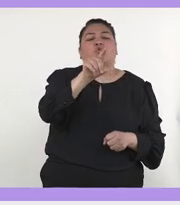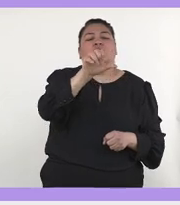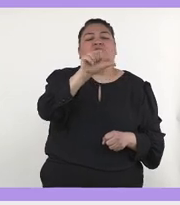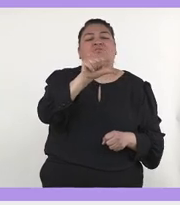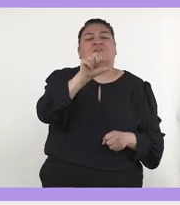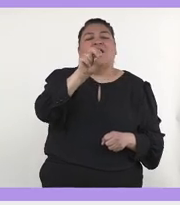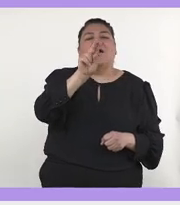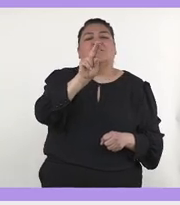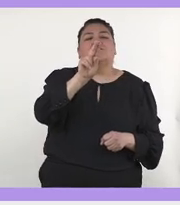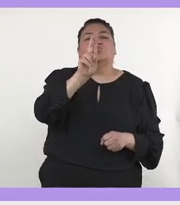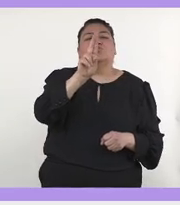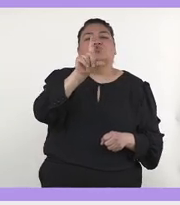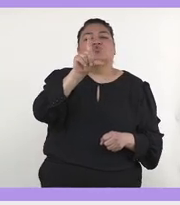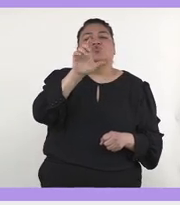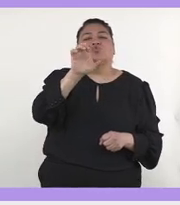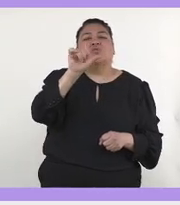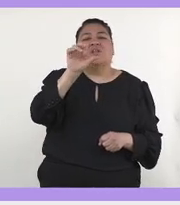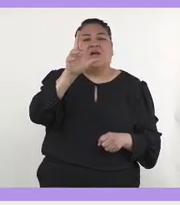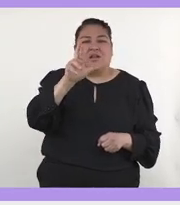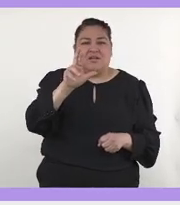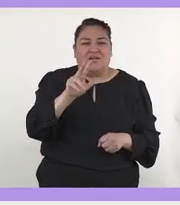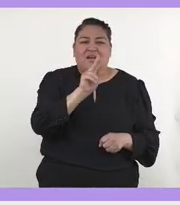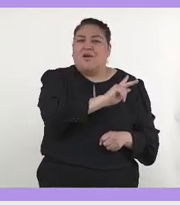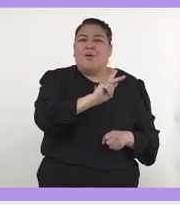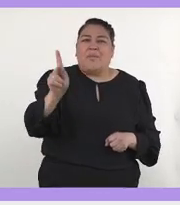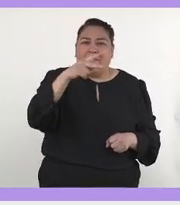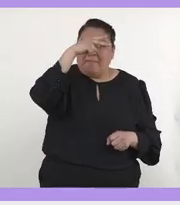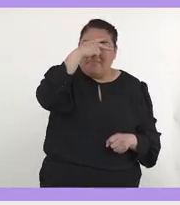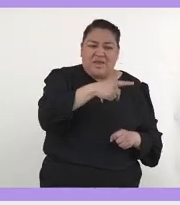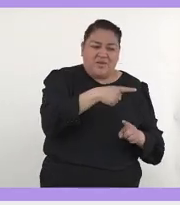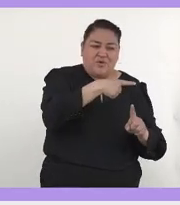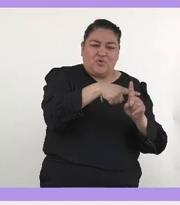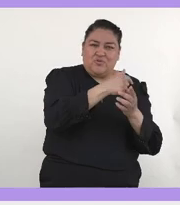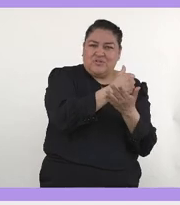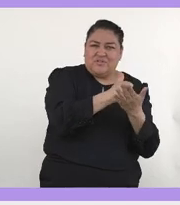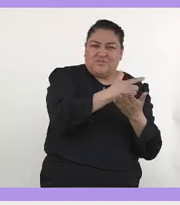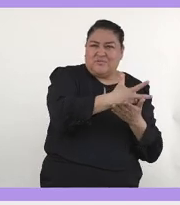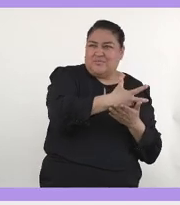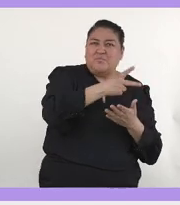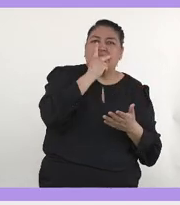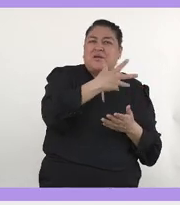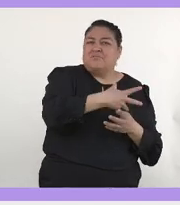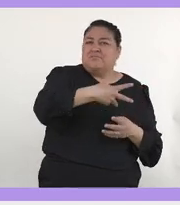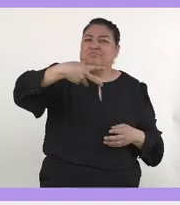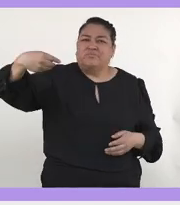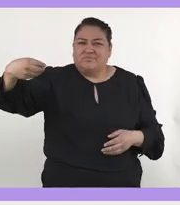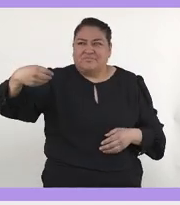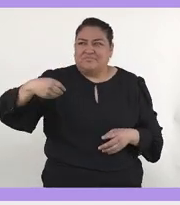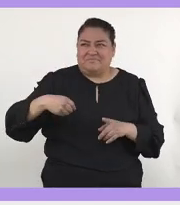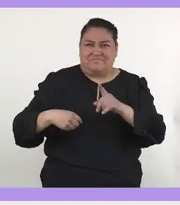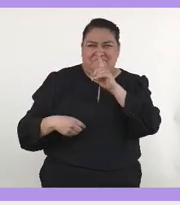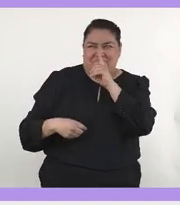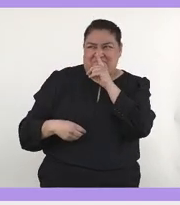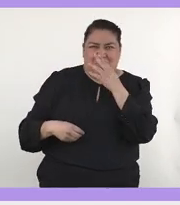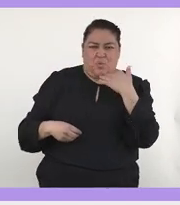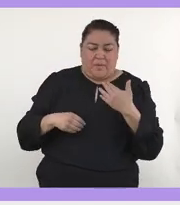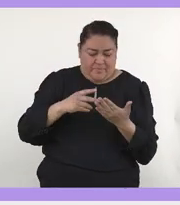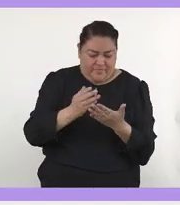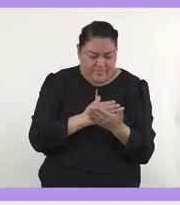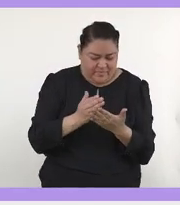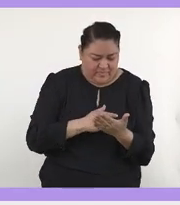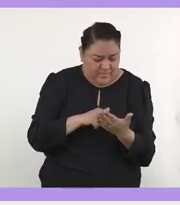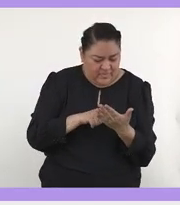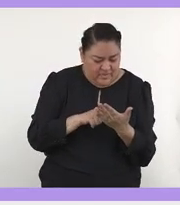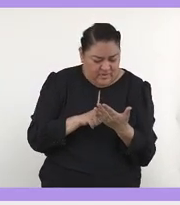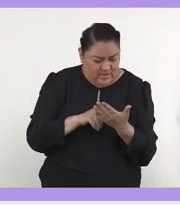había ocurrido decir Ay sí en Perú dice no es que ya cruzazuleaste jamás no no lo hubiéramos pensado y menos porque si ustedes van y lo buscan en el diccionario